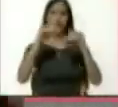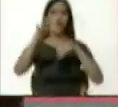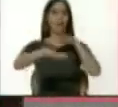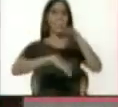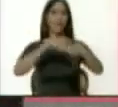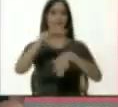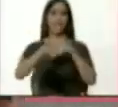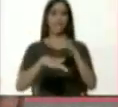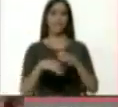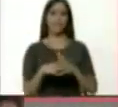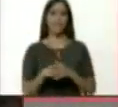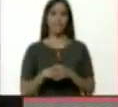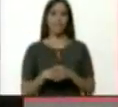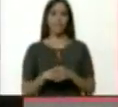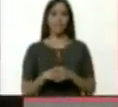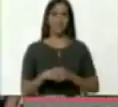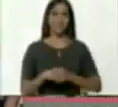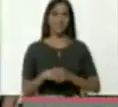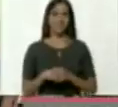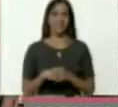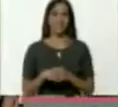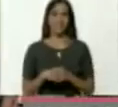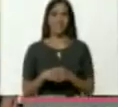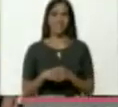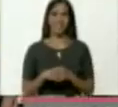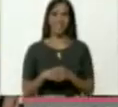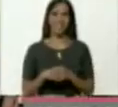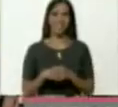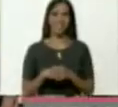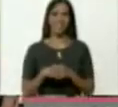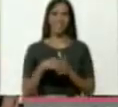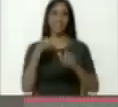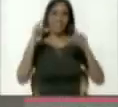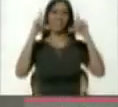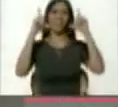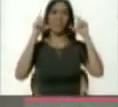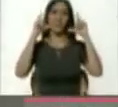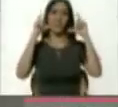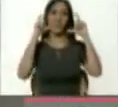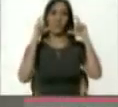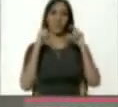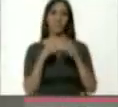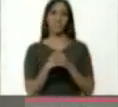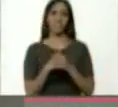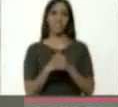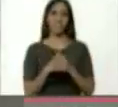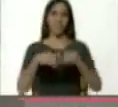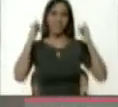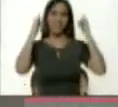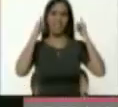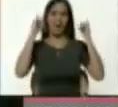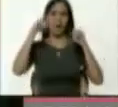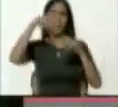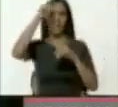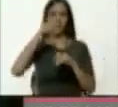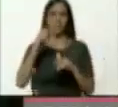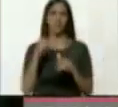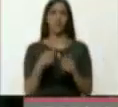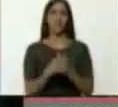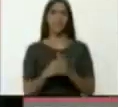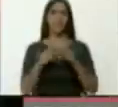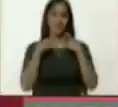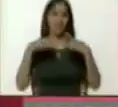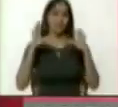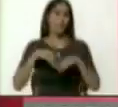playa. Ahorita me van a ver a mí ahí metido todos los fines de semana. Le voy a tomar foto en la discoteca. Y me voy a tomar la foto en la discoteca y se va a volver